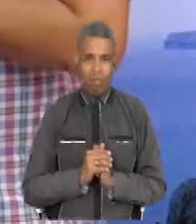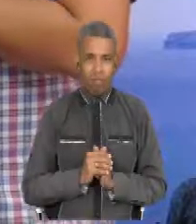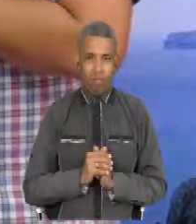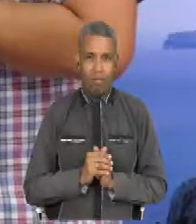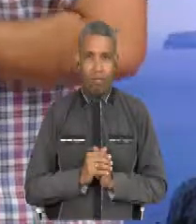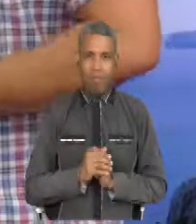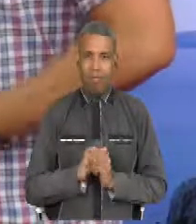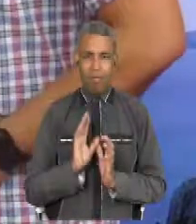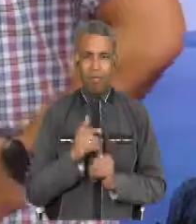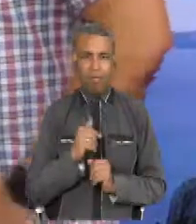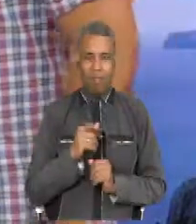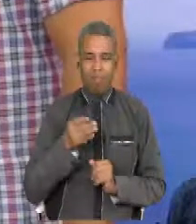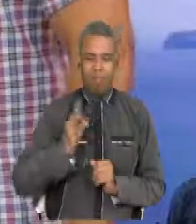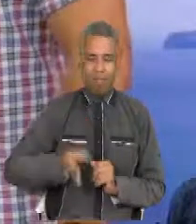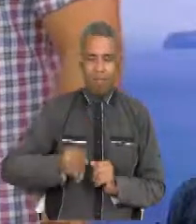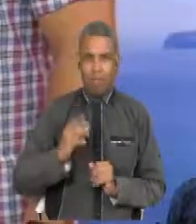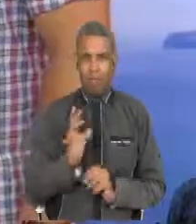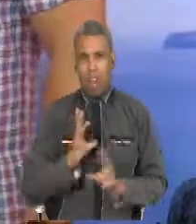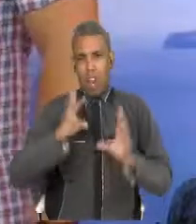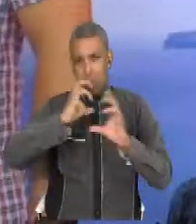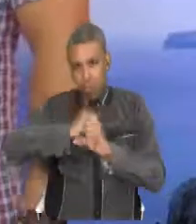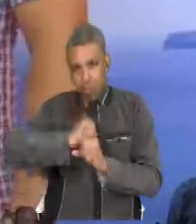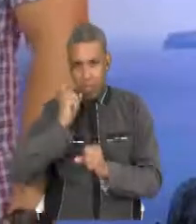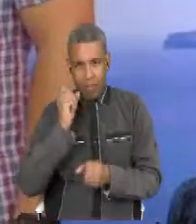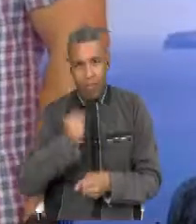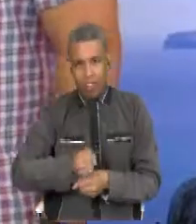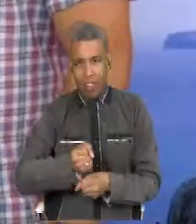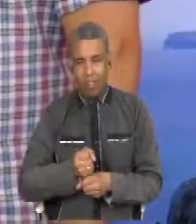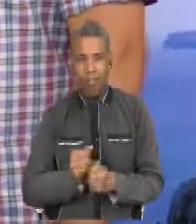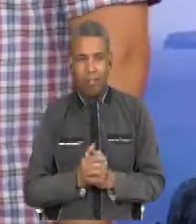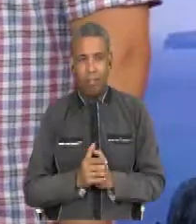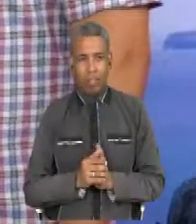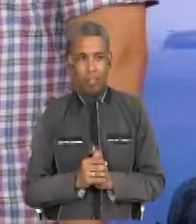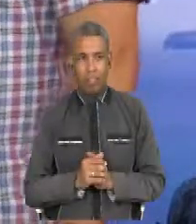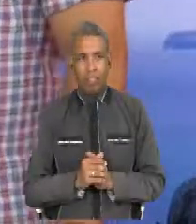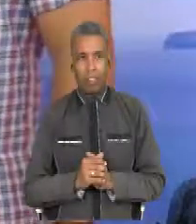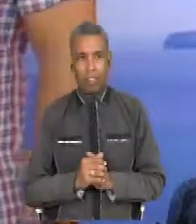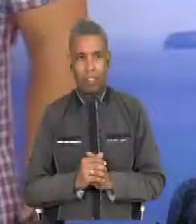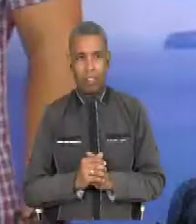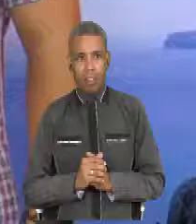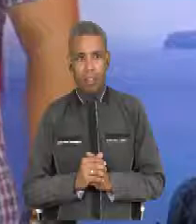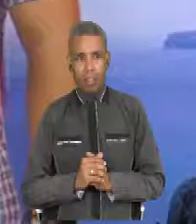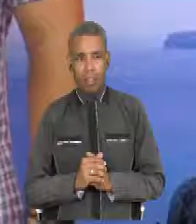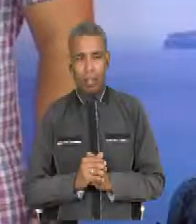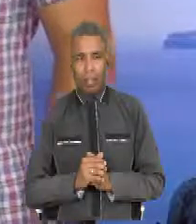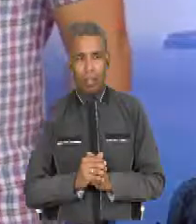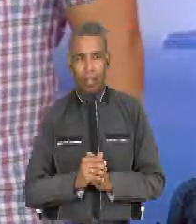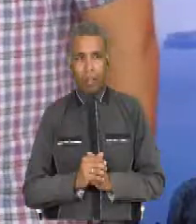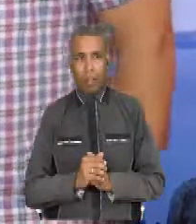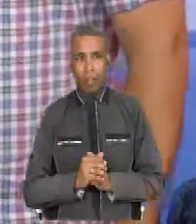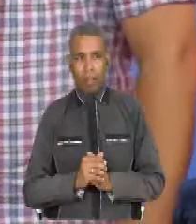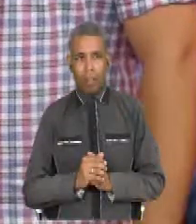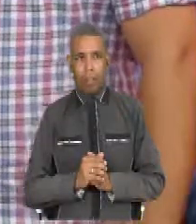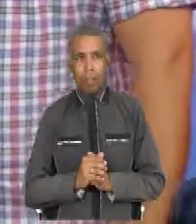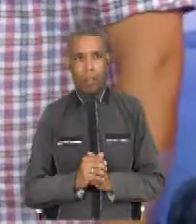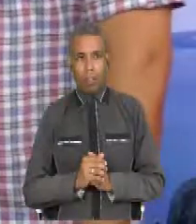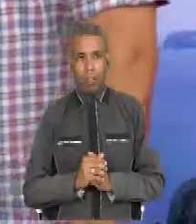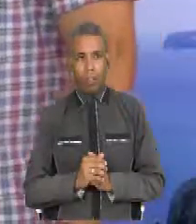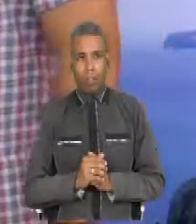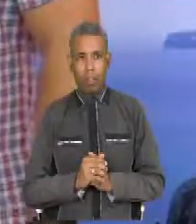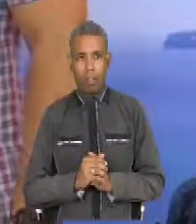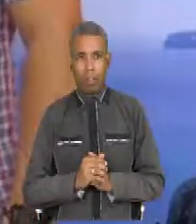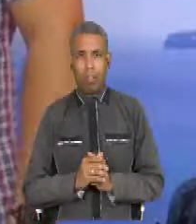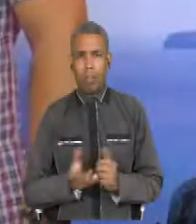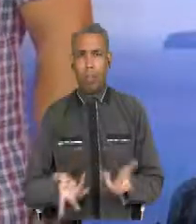La vida mía siempre ha sido de noche. Claro, la noche. Pues normalmente es así la vida de los artistas, ¿verdad? Yo le cuento que me fui por las calles de Barranca Bermeja a ver